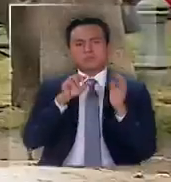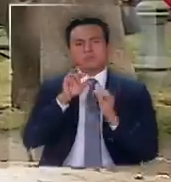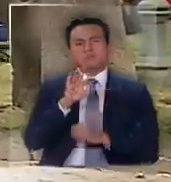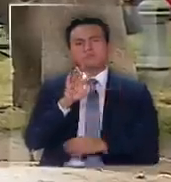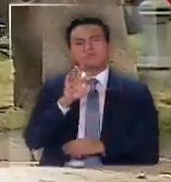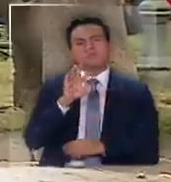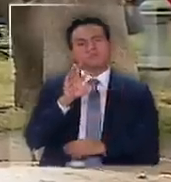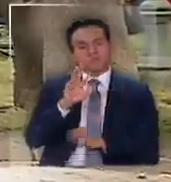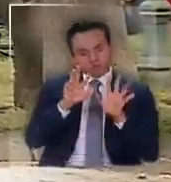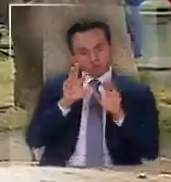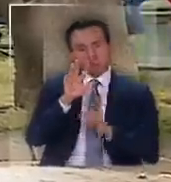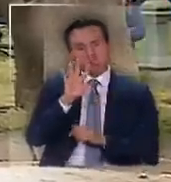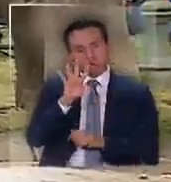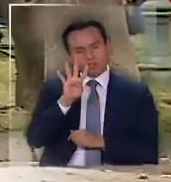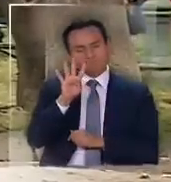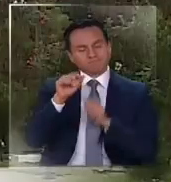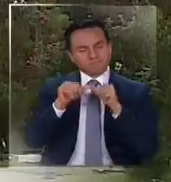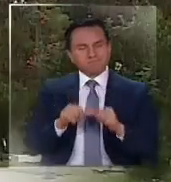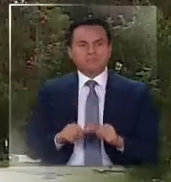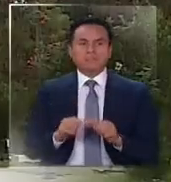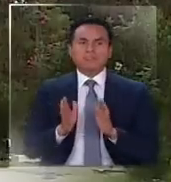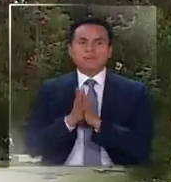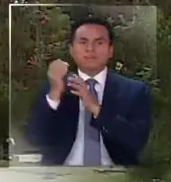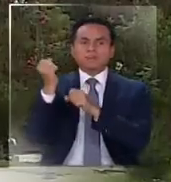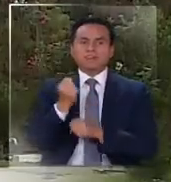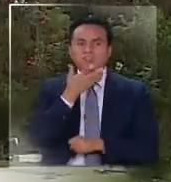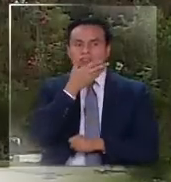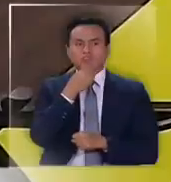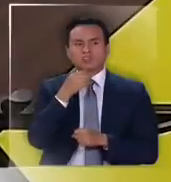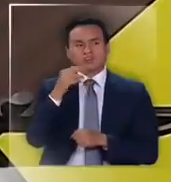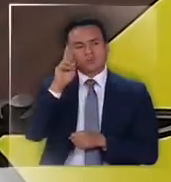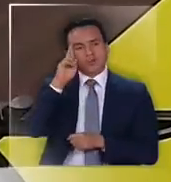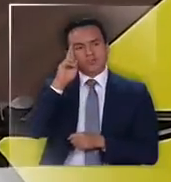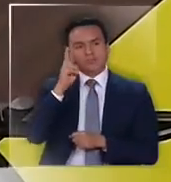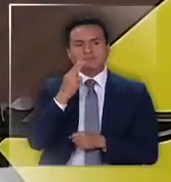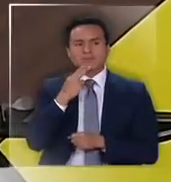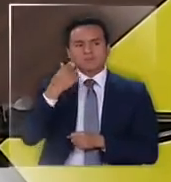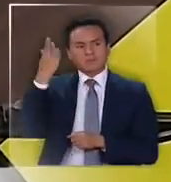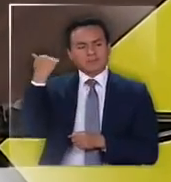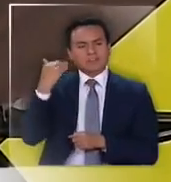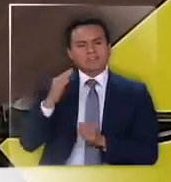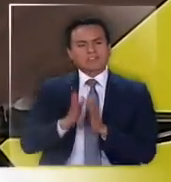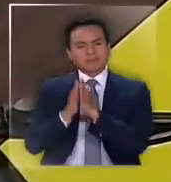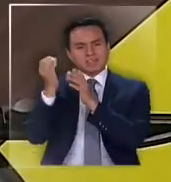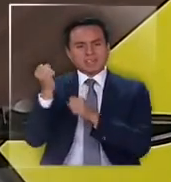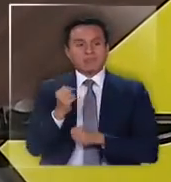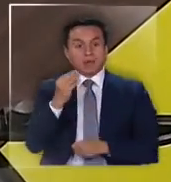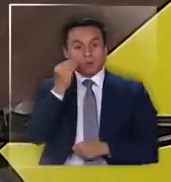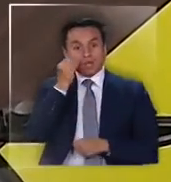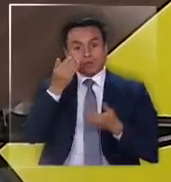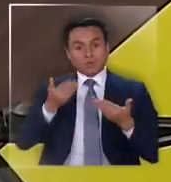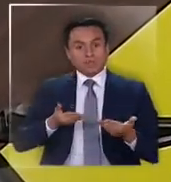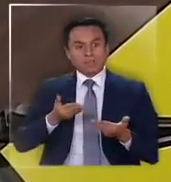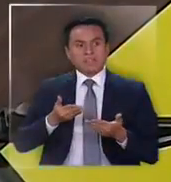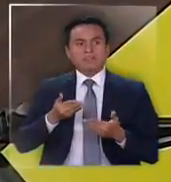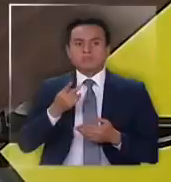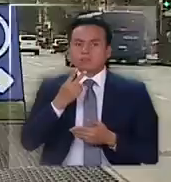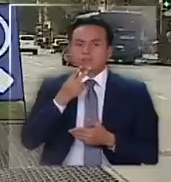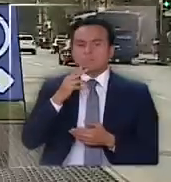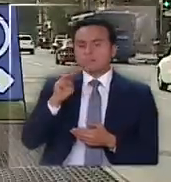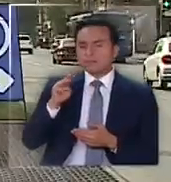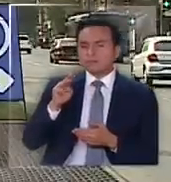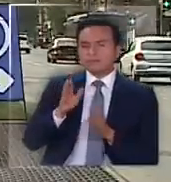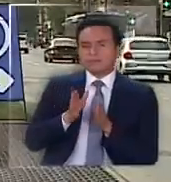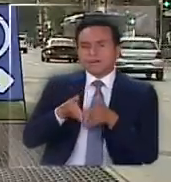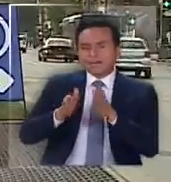54. Bueno, San Miguel, qué lindo recuerdo. Yo viví toda mi vida en San Miguel. Bueno, actualmente vive mi madre ahí en la calle